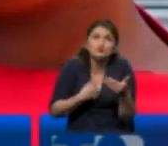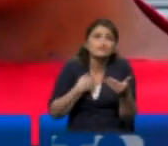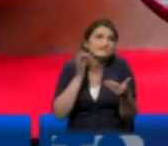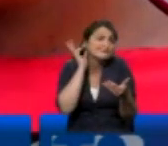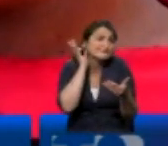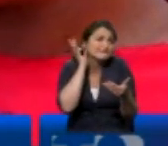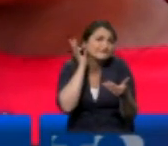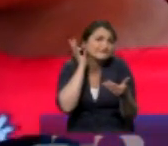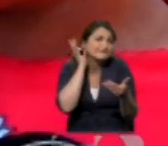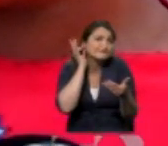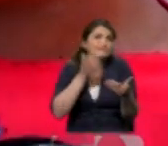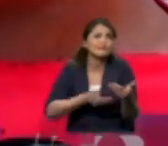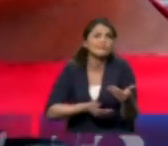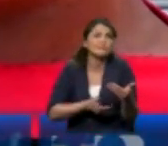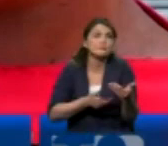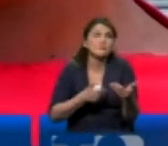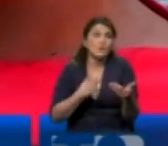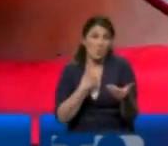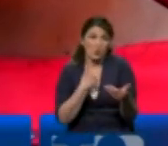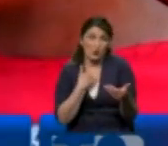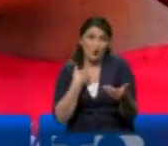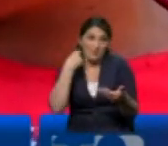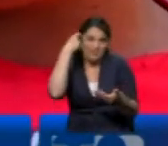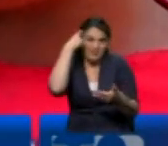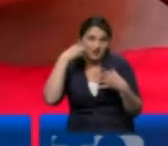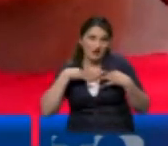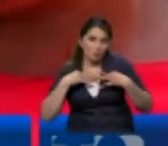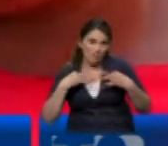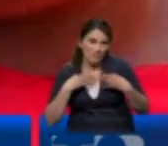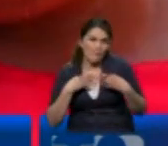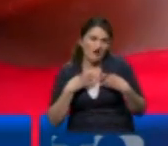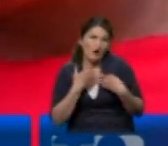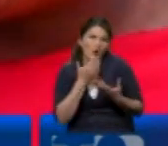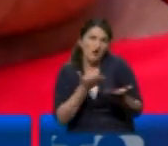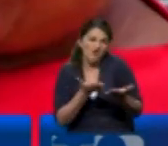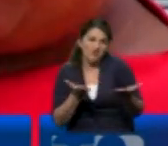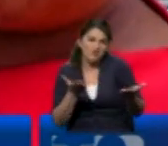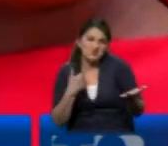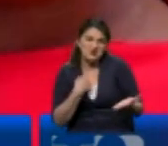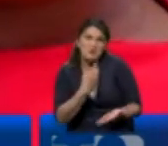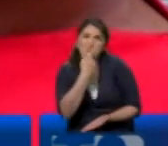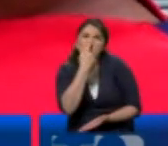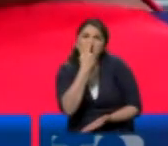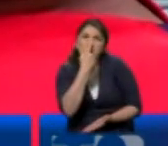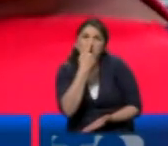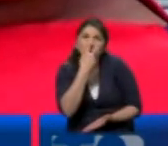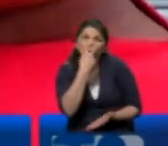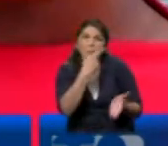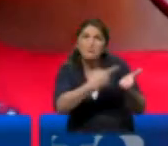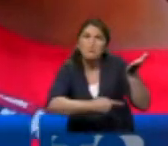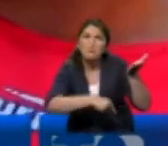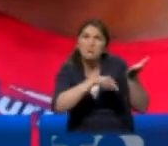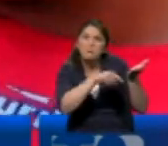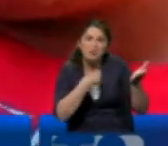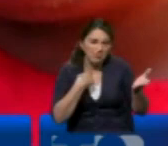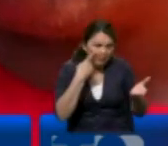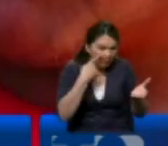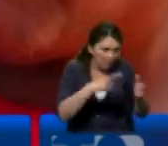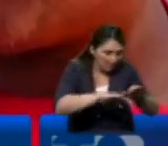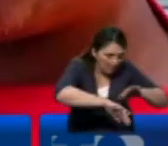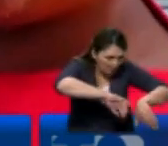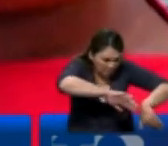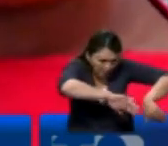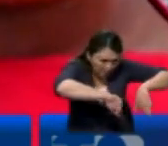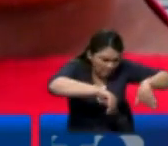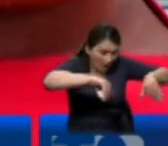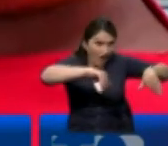nacida. Yo lo cogí porque yo pensé que era ropa, a veces saben botar revistas, cuadernos, pero me llevé una desagradable